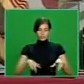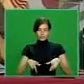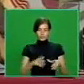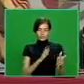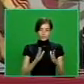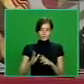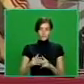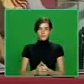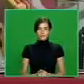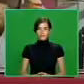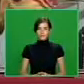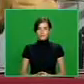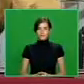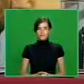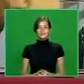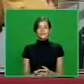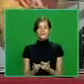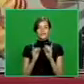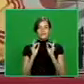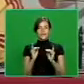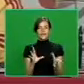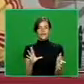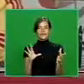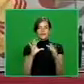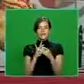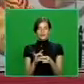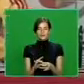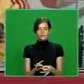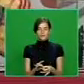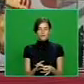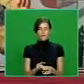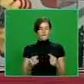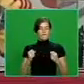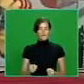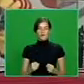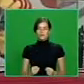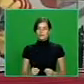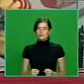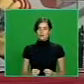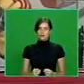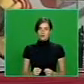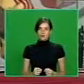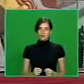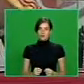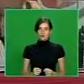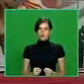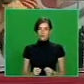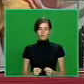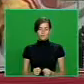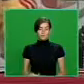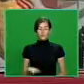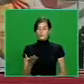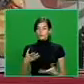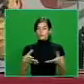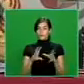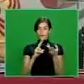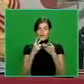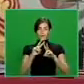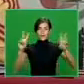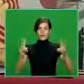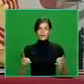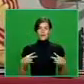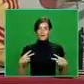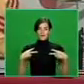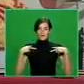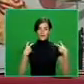ejecutiva que se dedique a articular con fuerza este inédito movimiento por la paz y la vida que